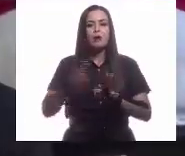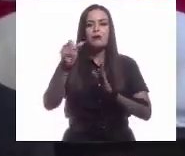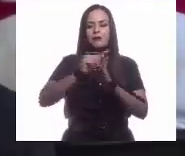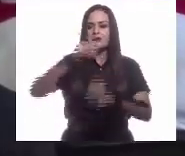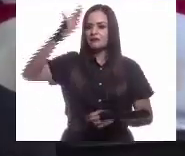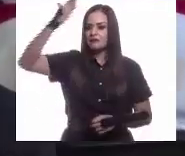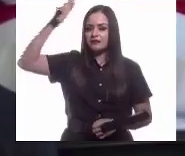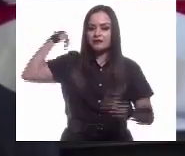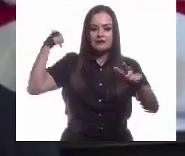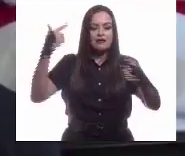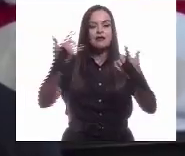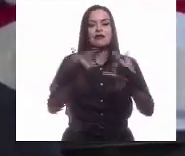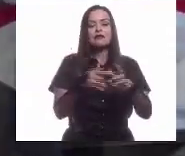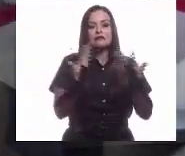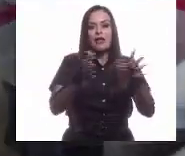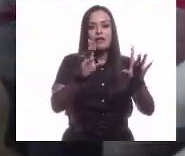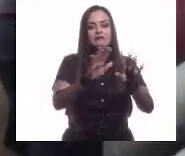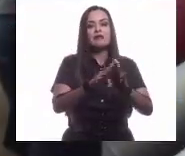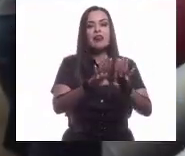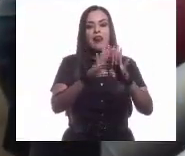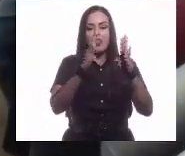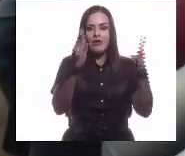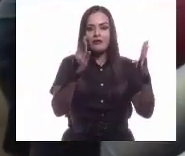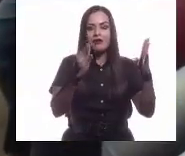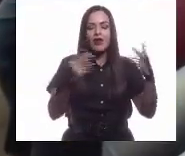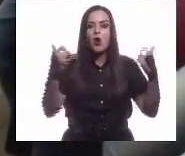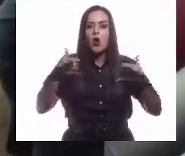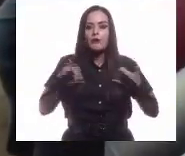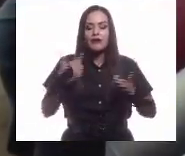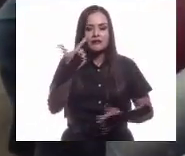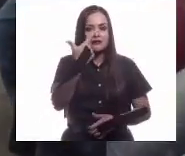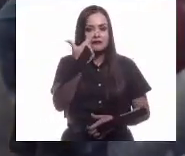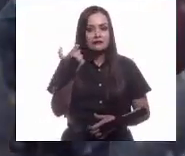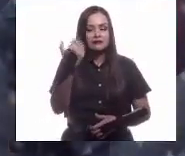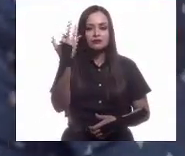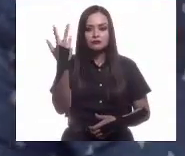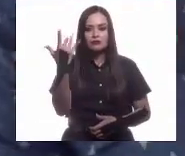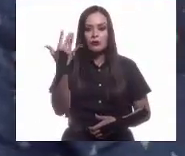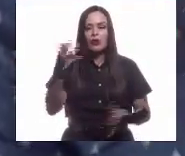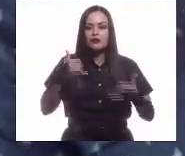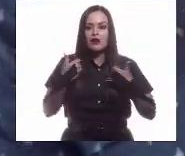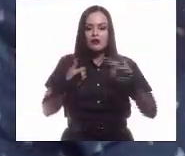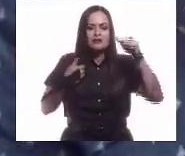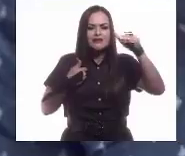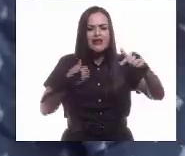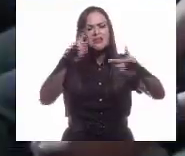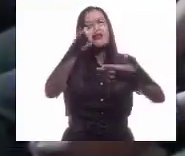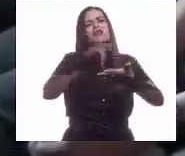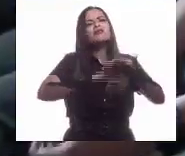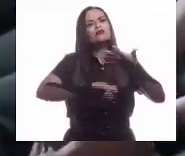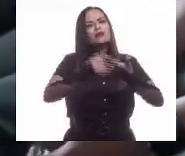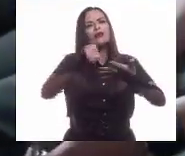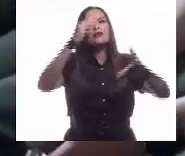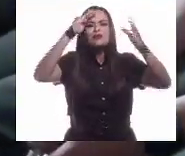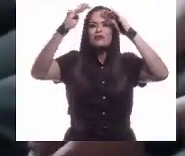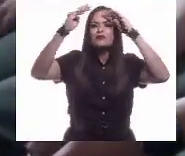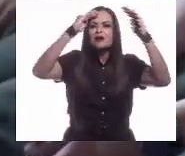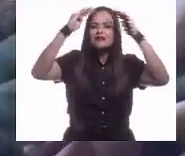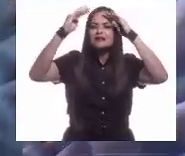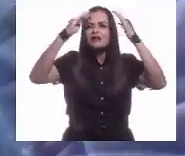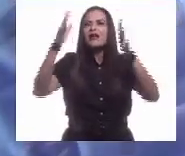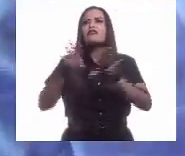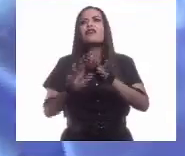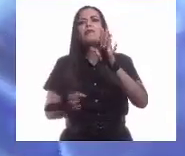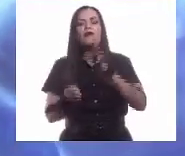se abrió y ya van 750 jóvenes que ahí han echado a volar sus proyectos productivos y se les